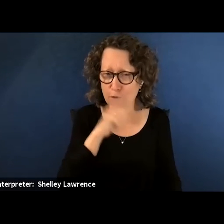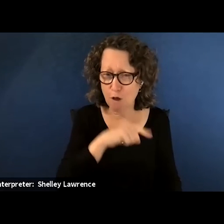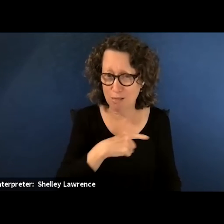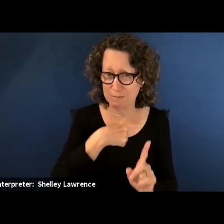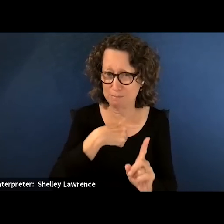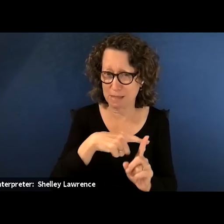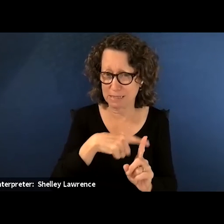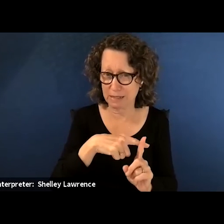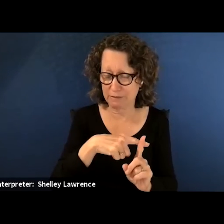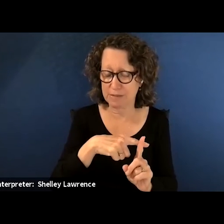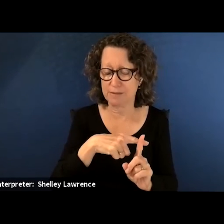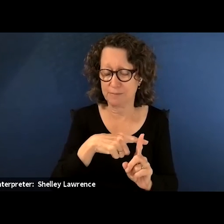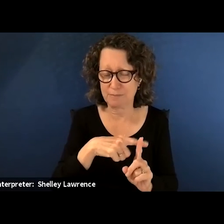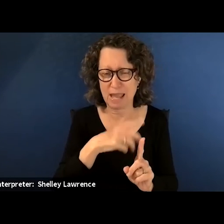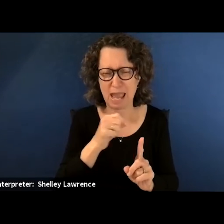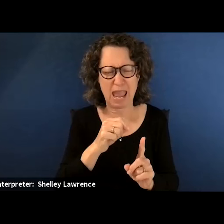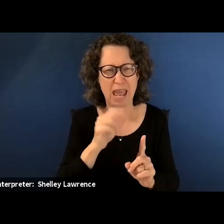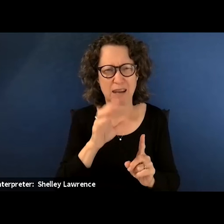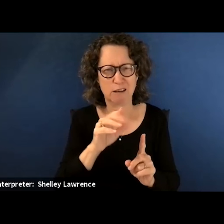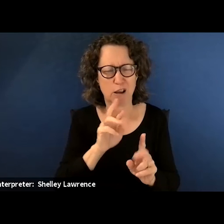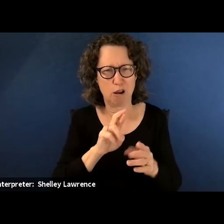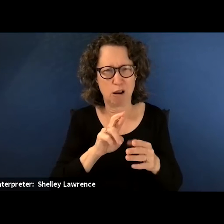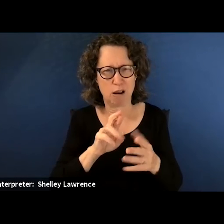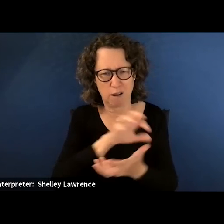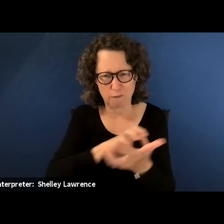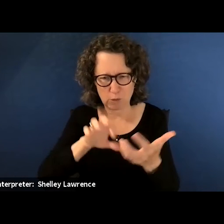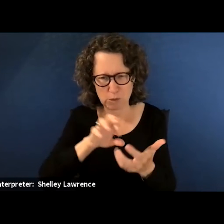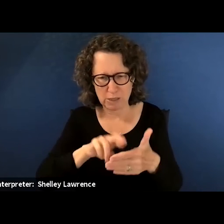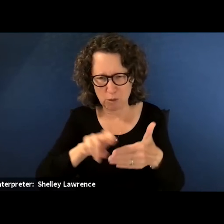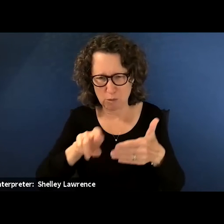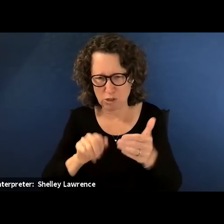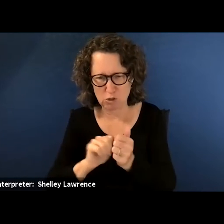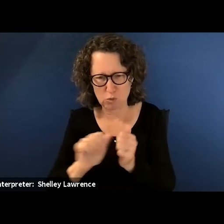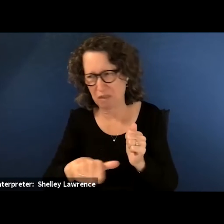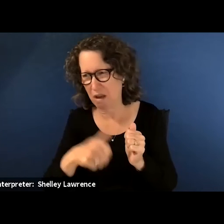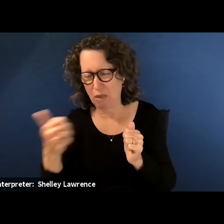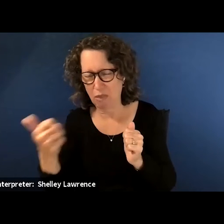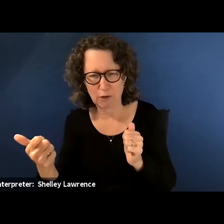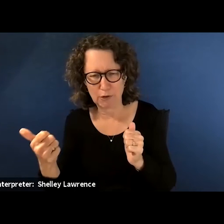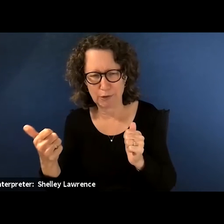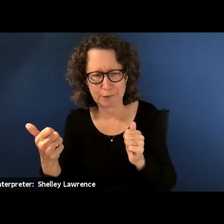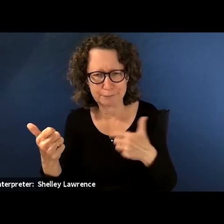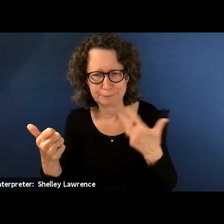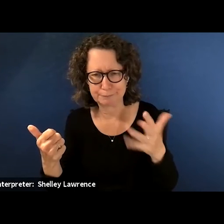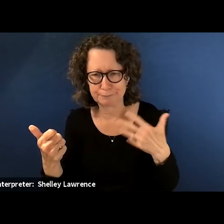altos niveles de falsos positivos y también